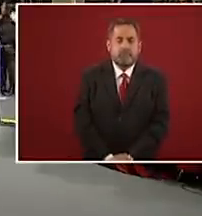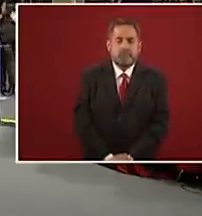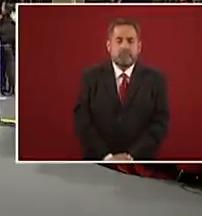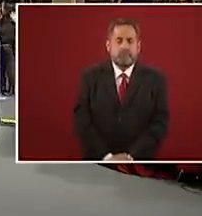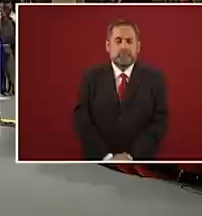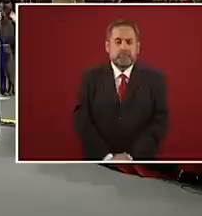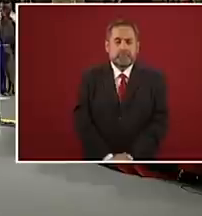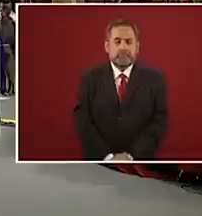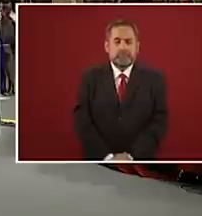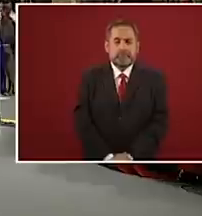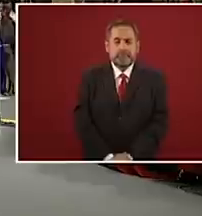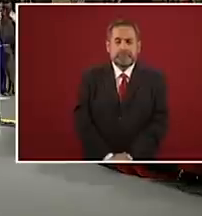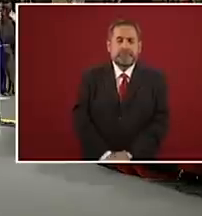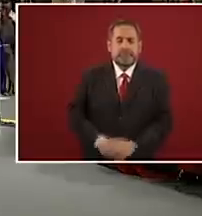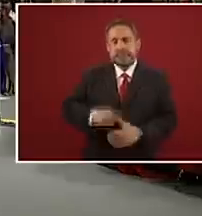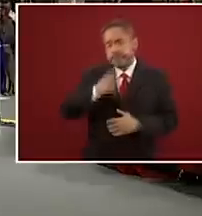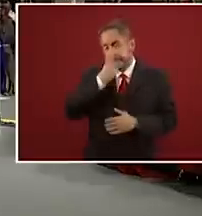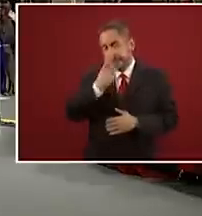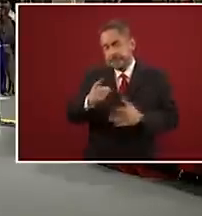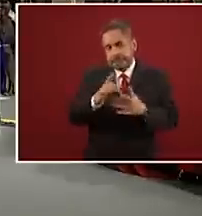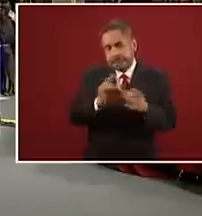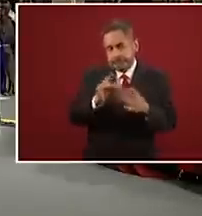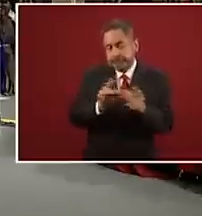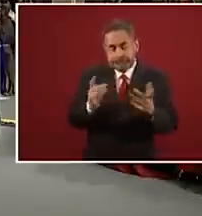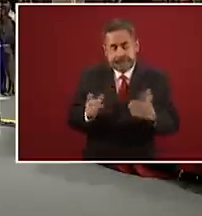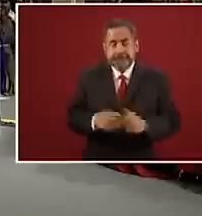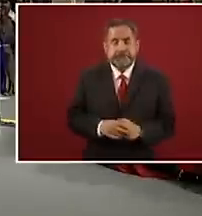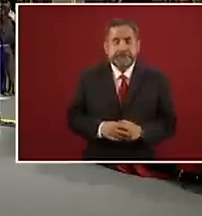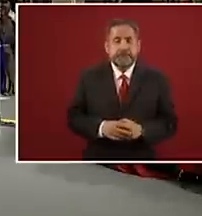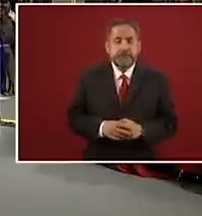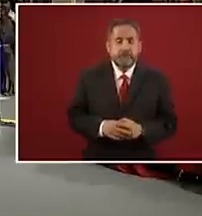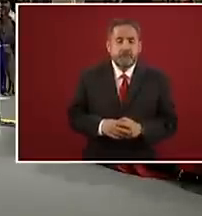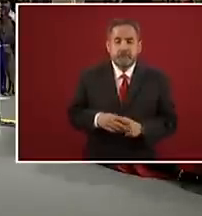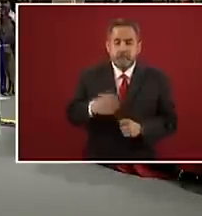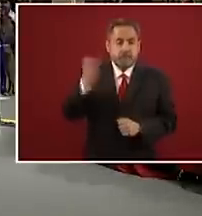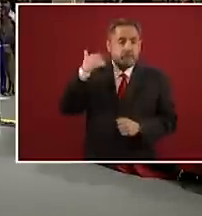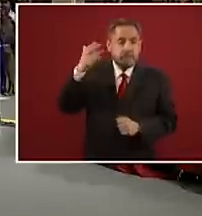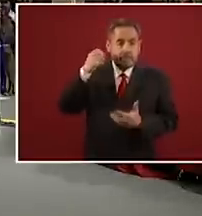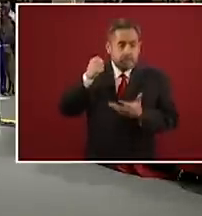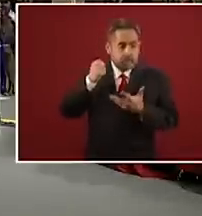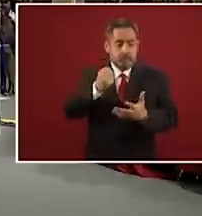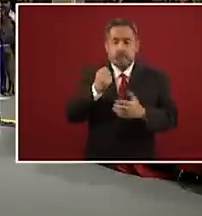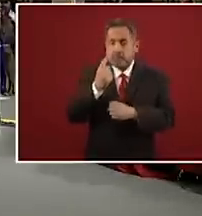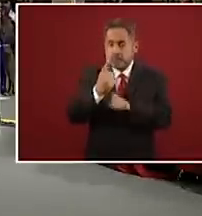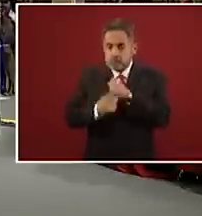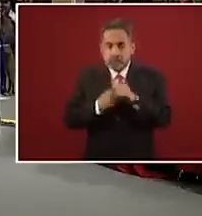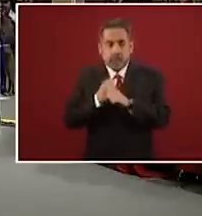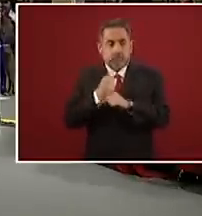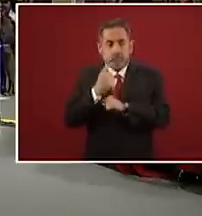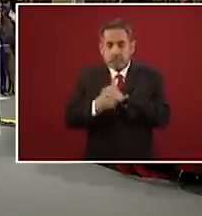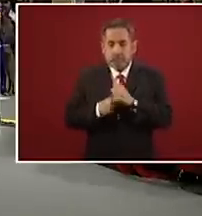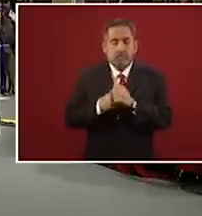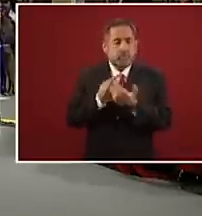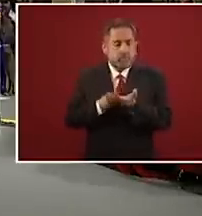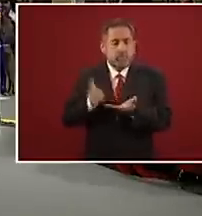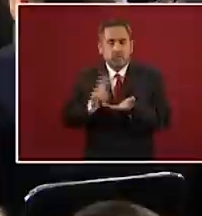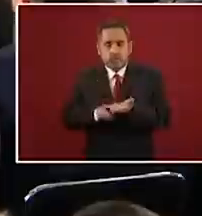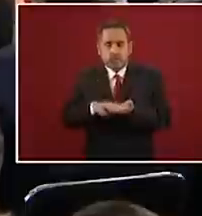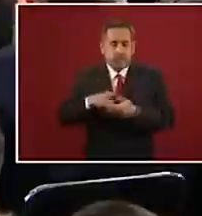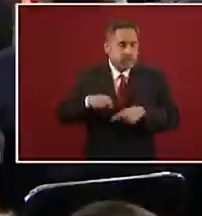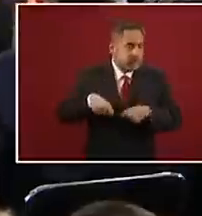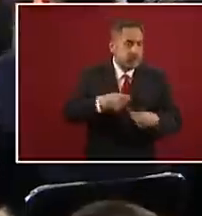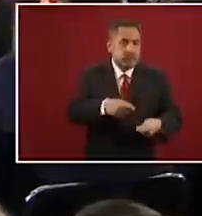Decirles que era un presupuesto multianual que ya